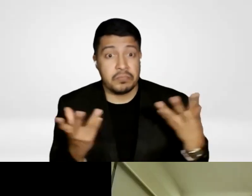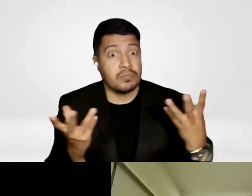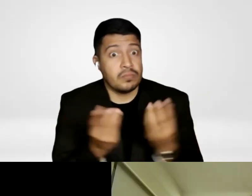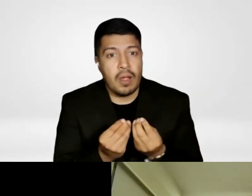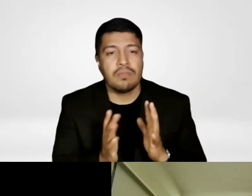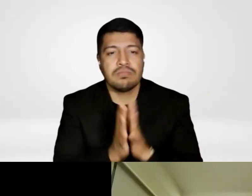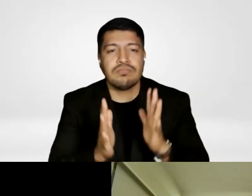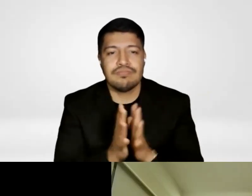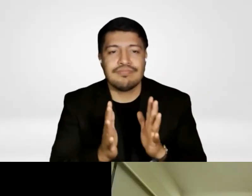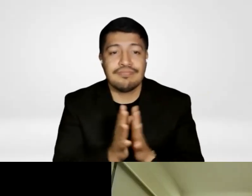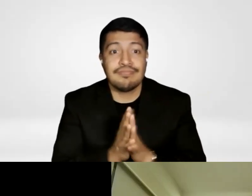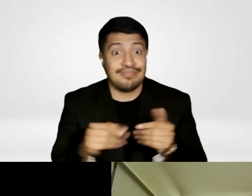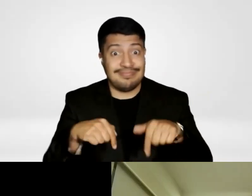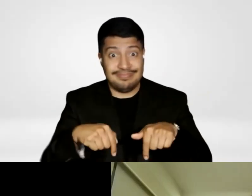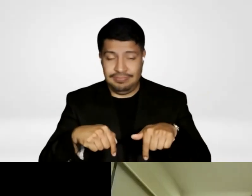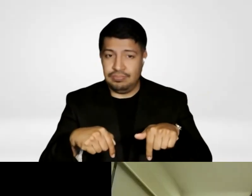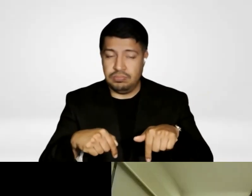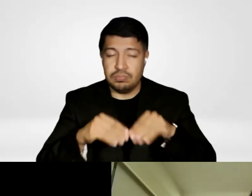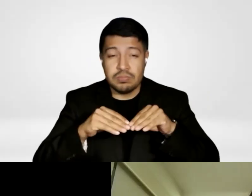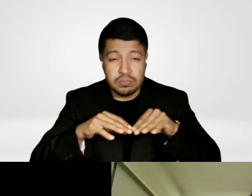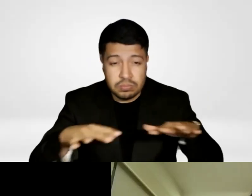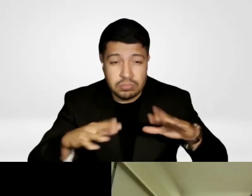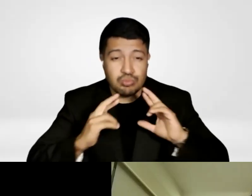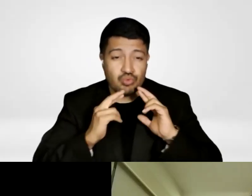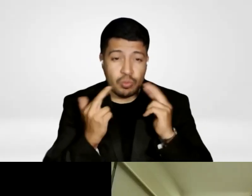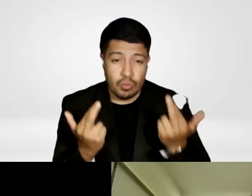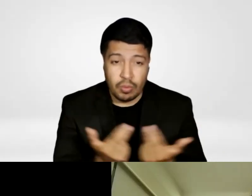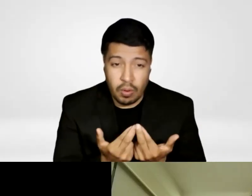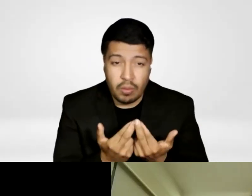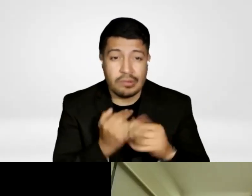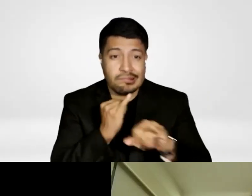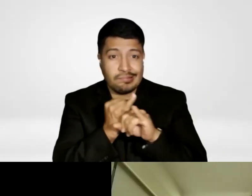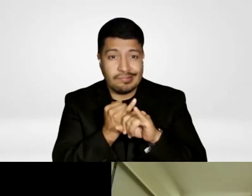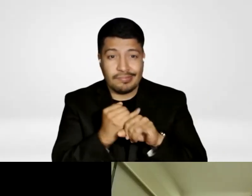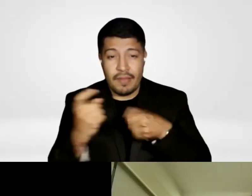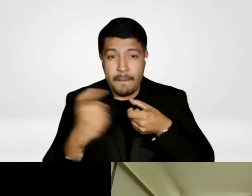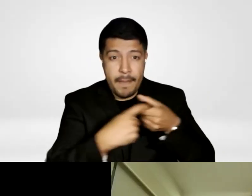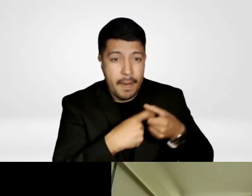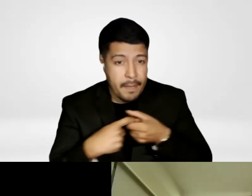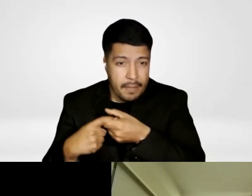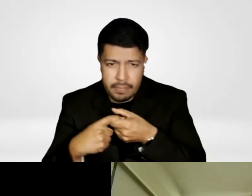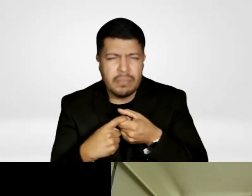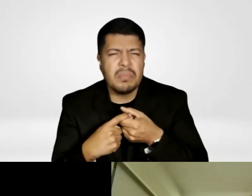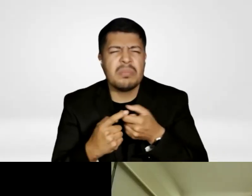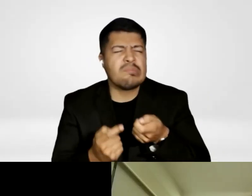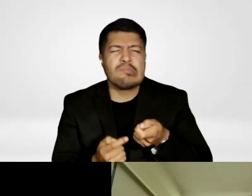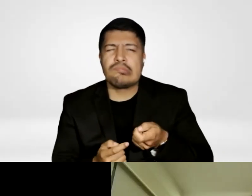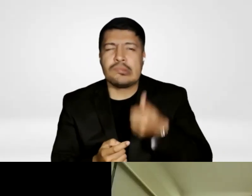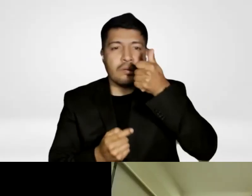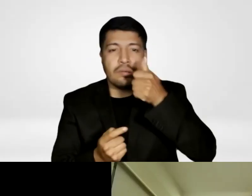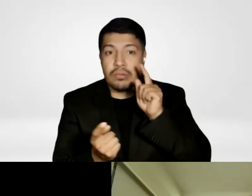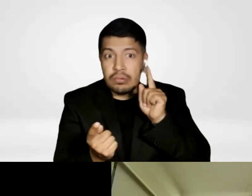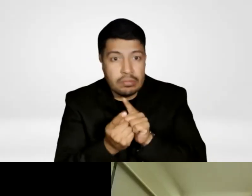webinar. Este webinar tan importante, muy importante, porque nos habla de esta primer contacto con